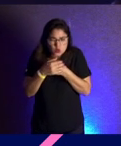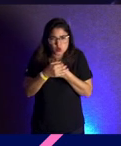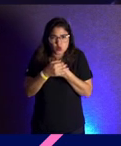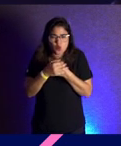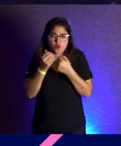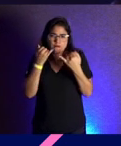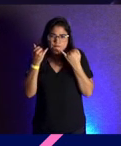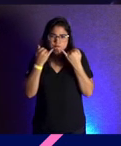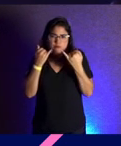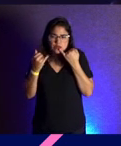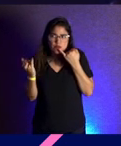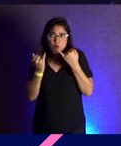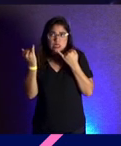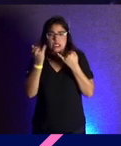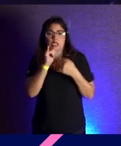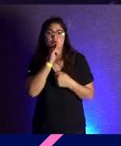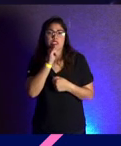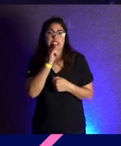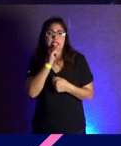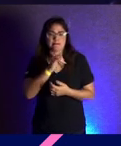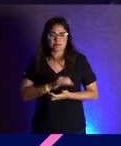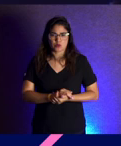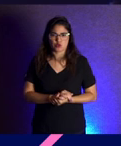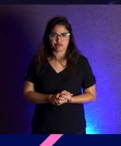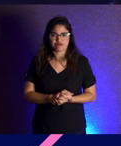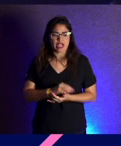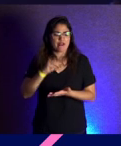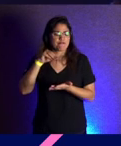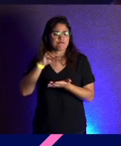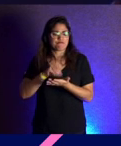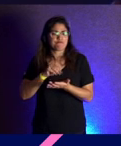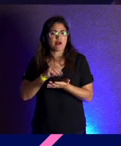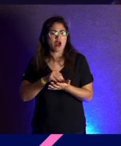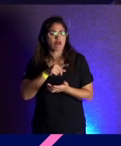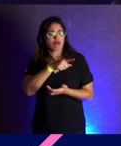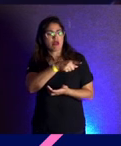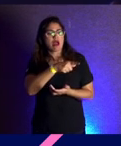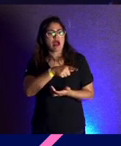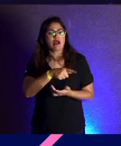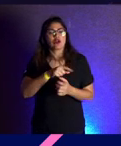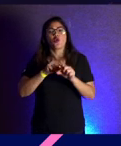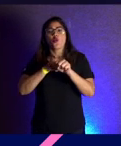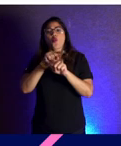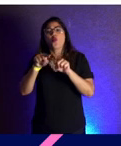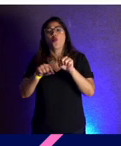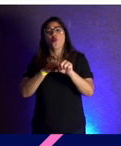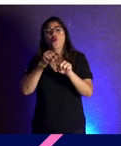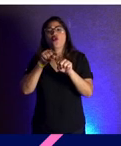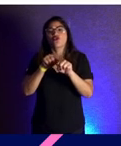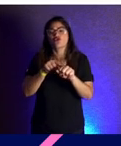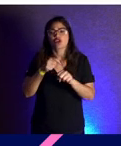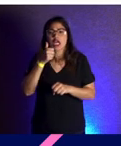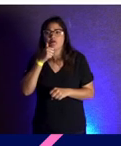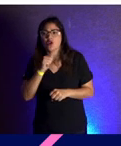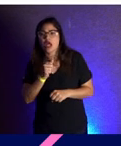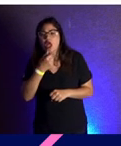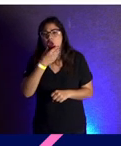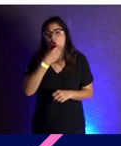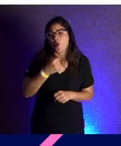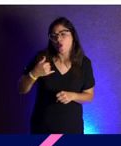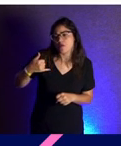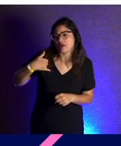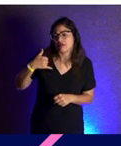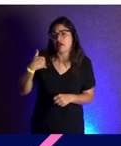los pasos de la víctima, causar la etnia de la víctima o edad de la víctima, o por otro lado causar